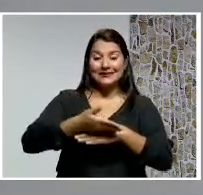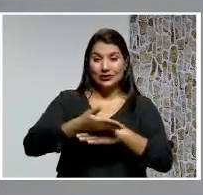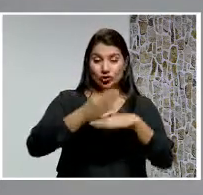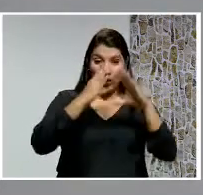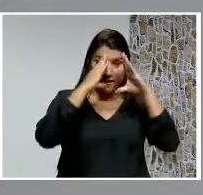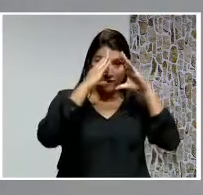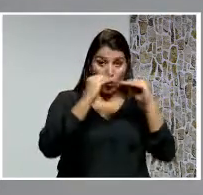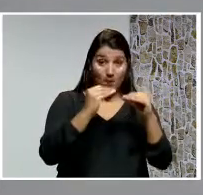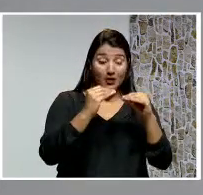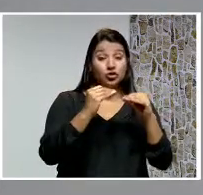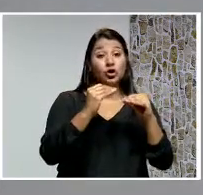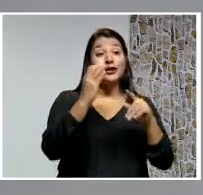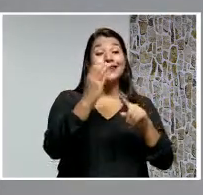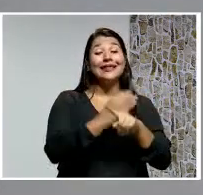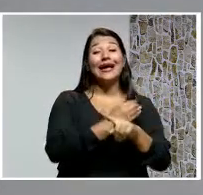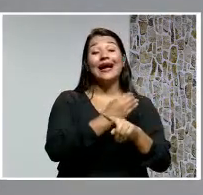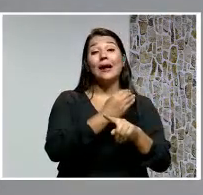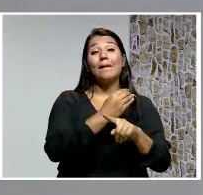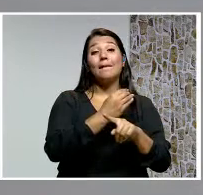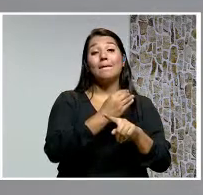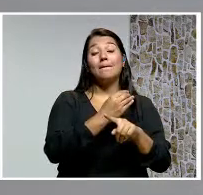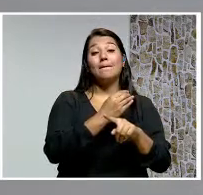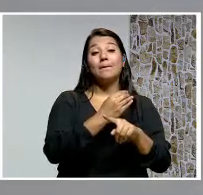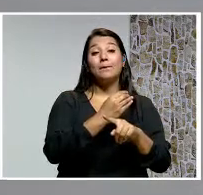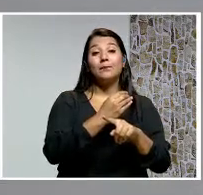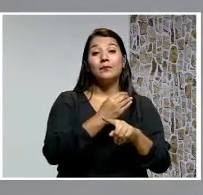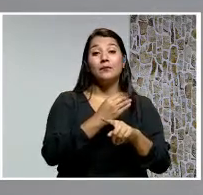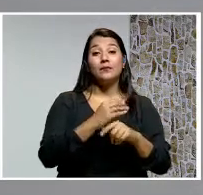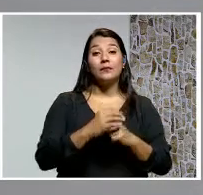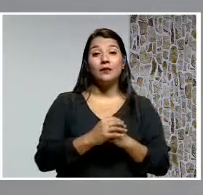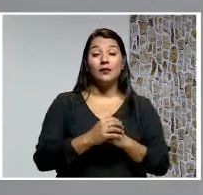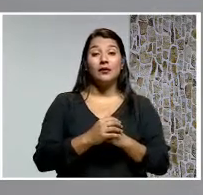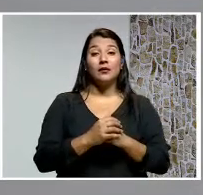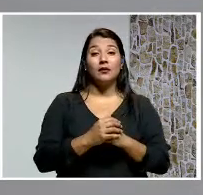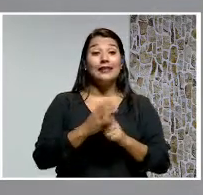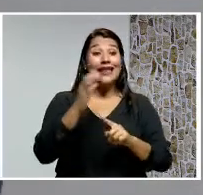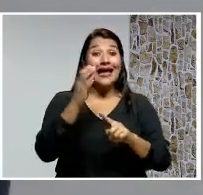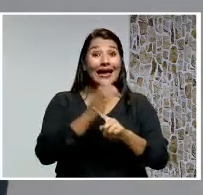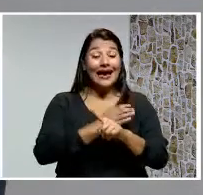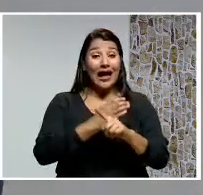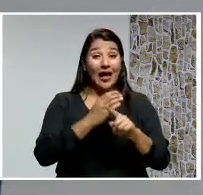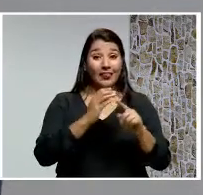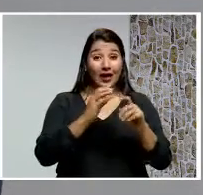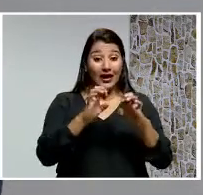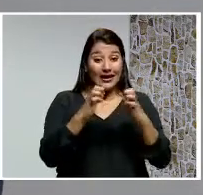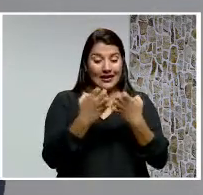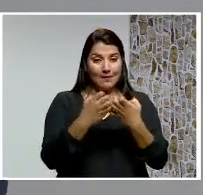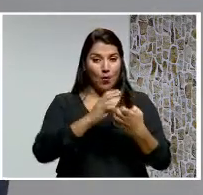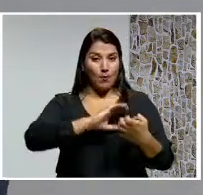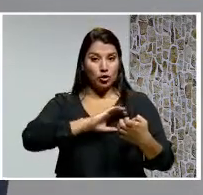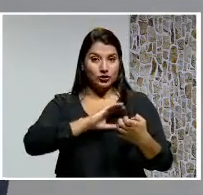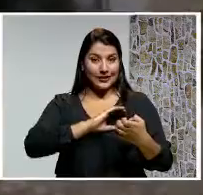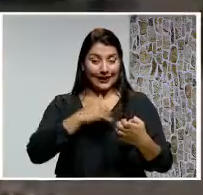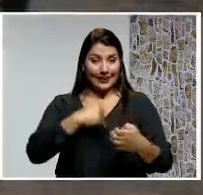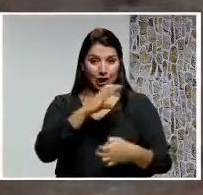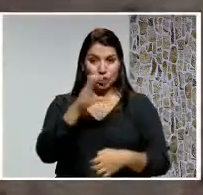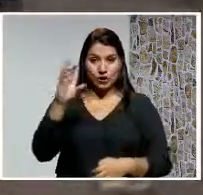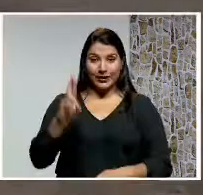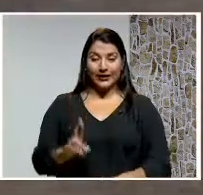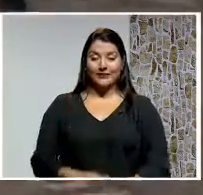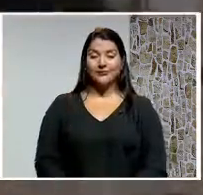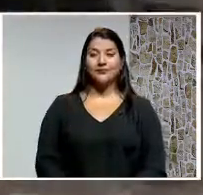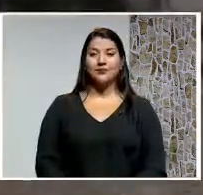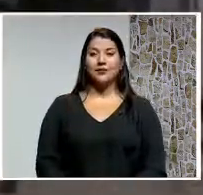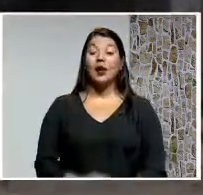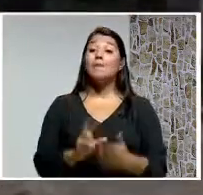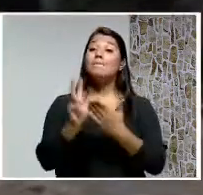datos de cada cuerpo que existe, de cada cuerpo policial que existe en el país. El